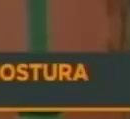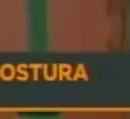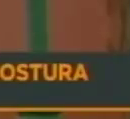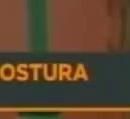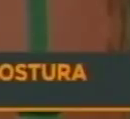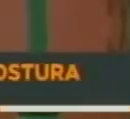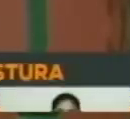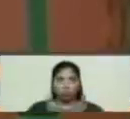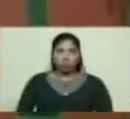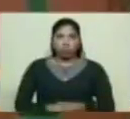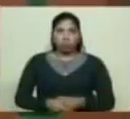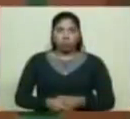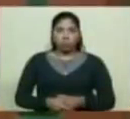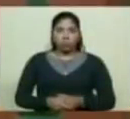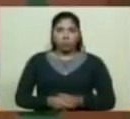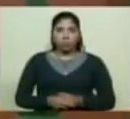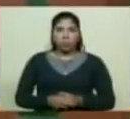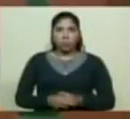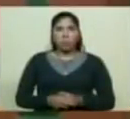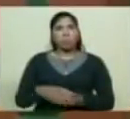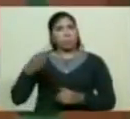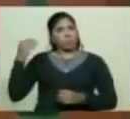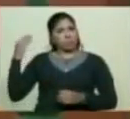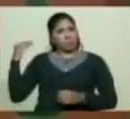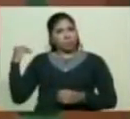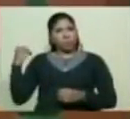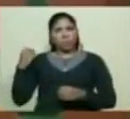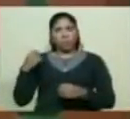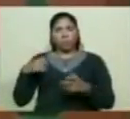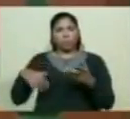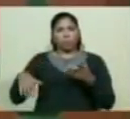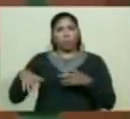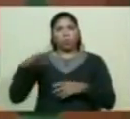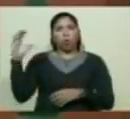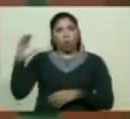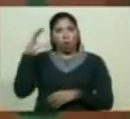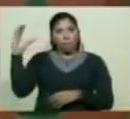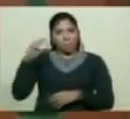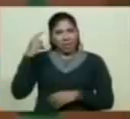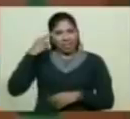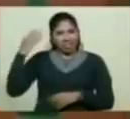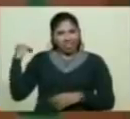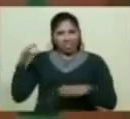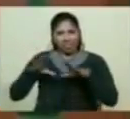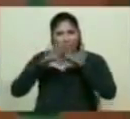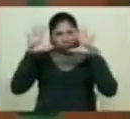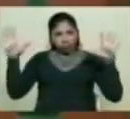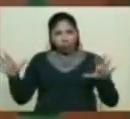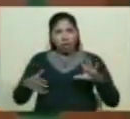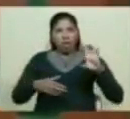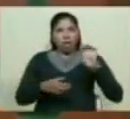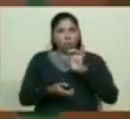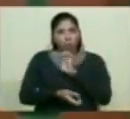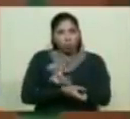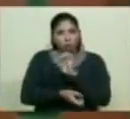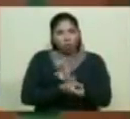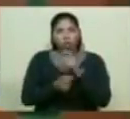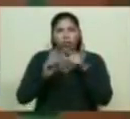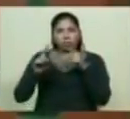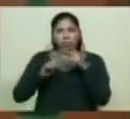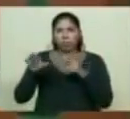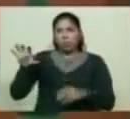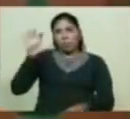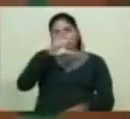colombia que fue la piedra fundacional de la gran colombia ensayo republicano que